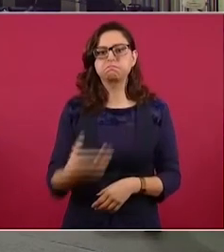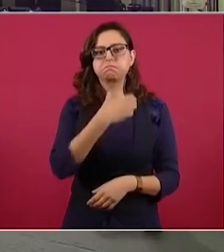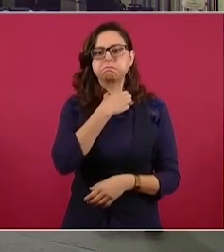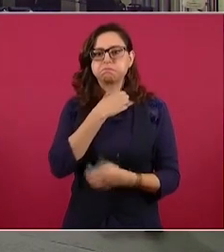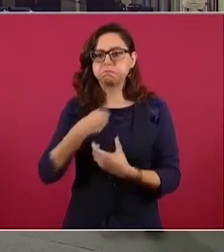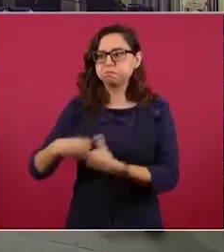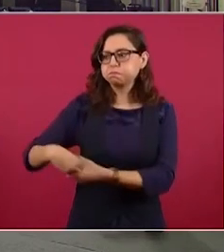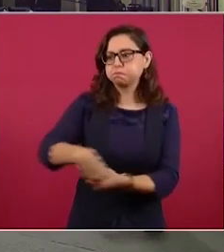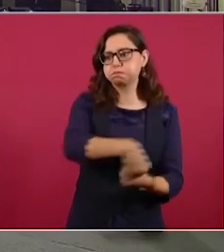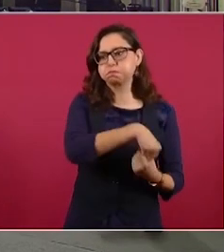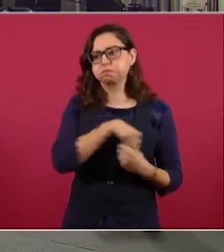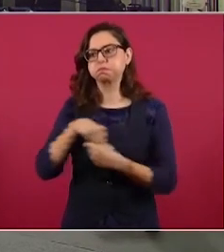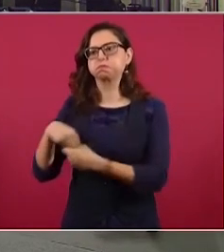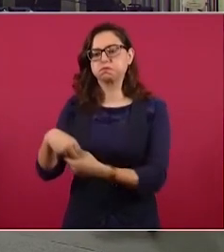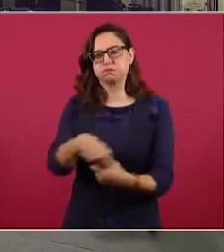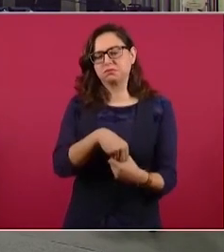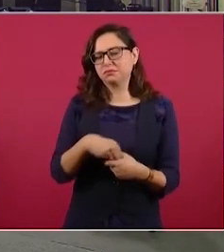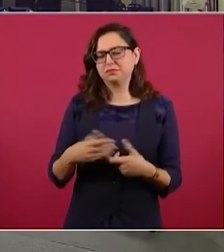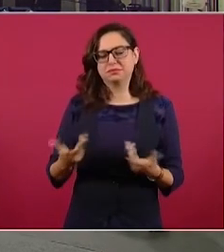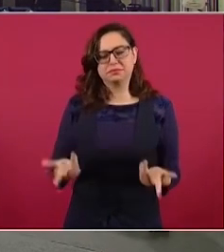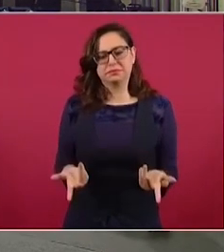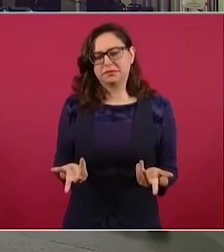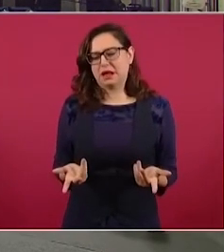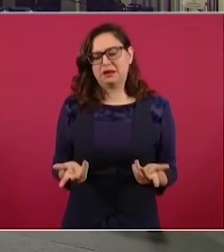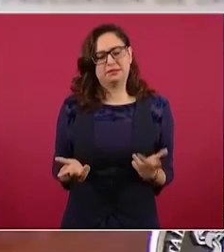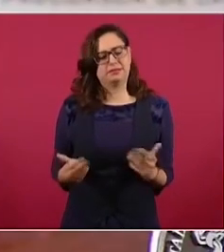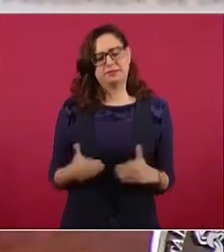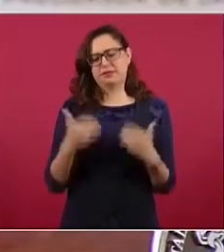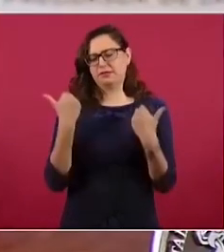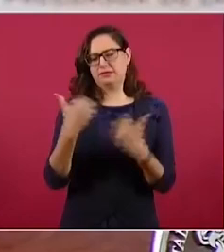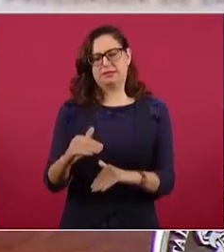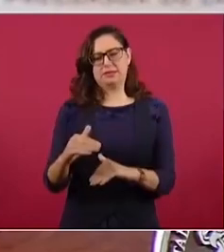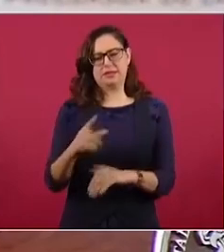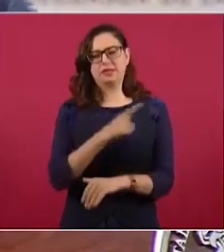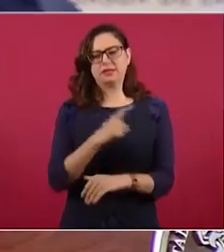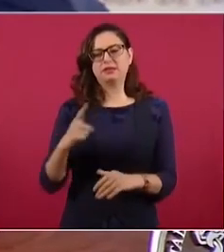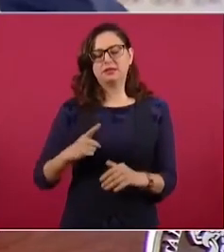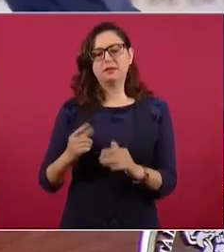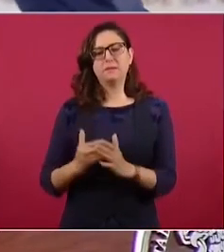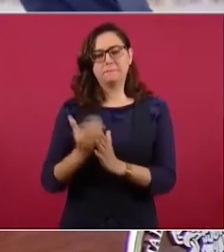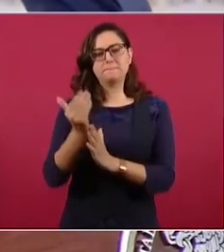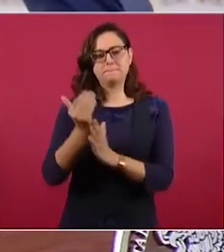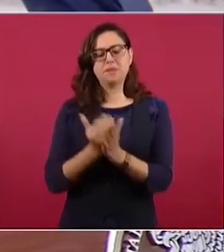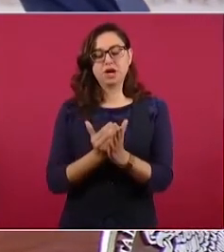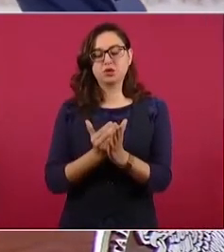Entonces, es el número de vuelos y